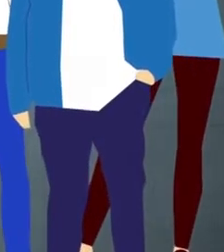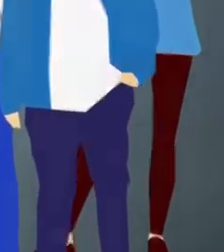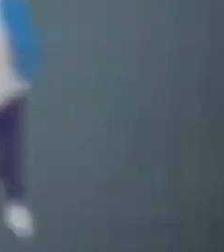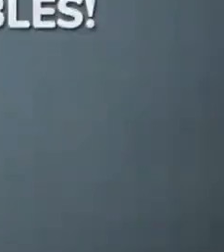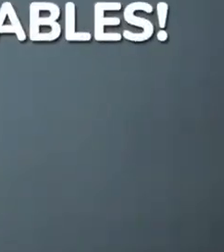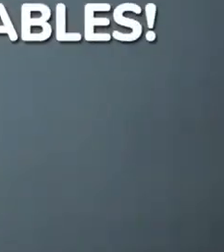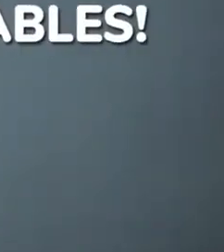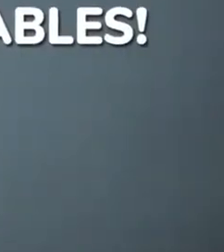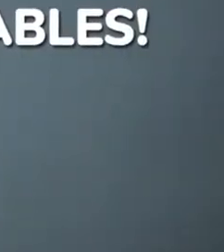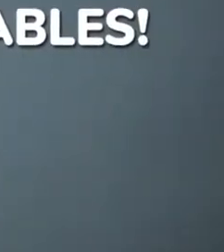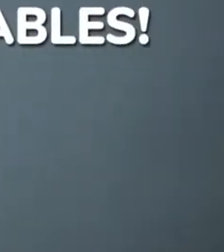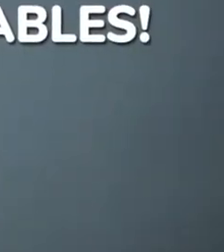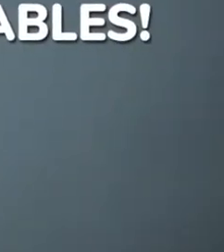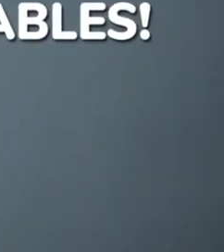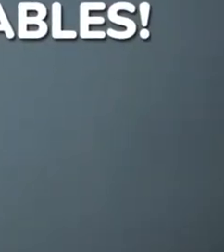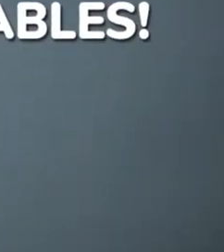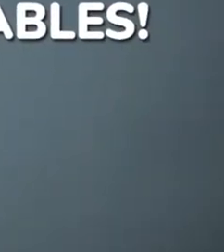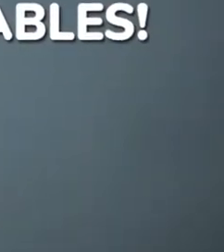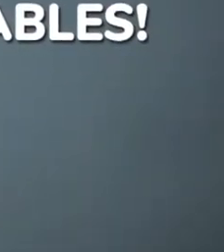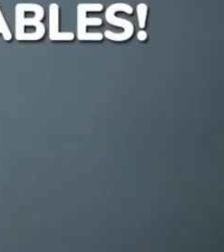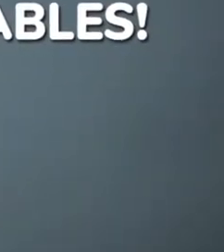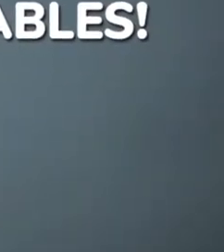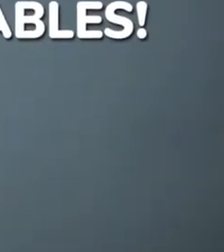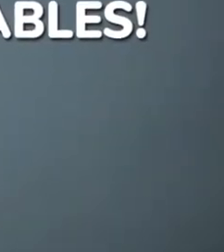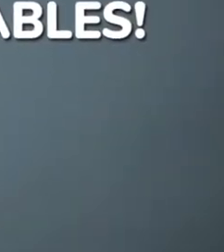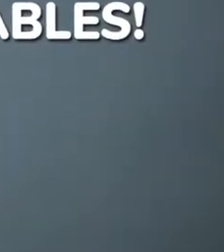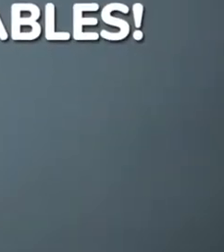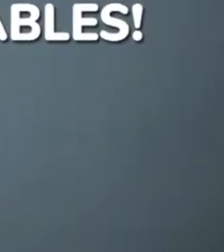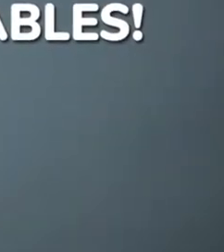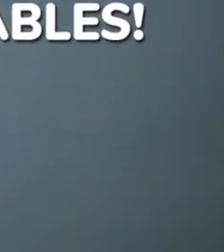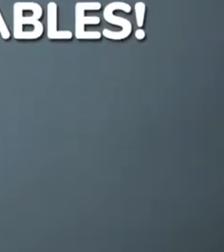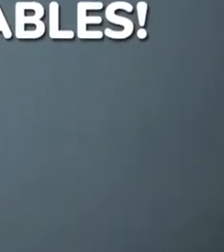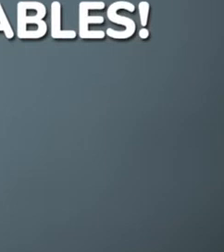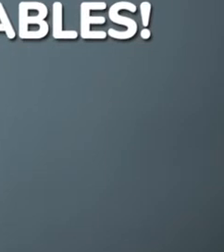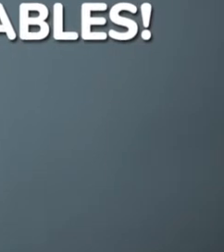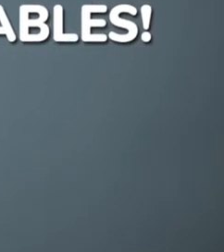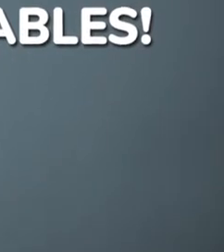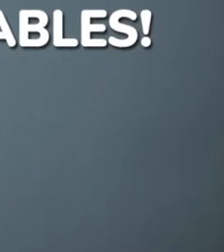ingeniera civil. Estudiando, somos imparables.